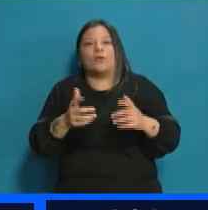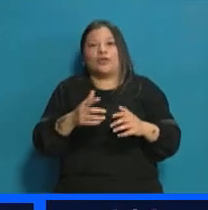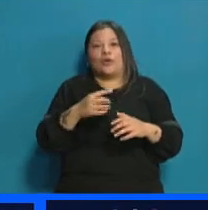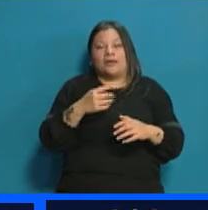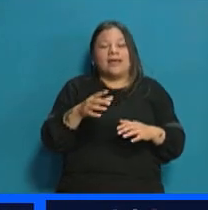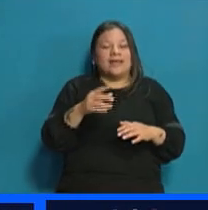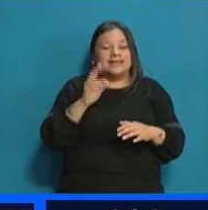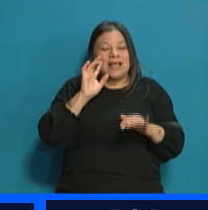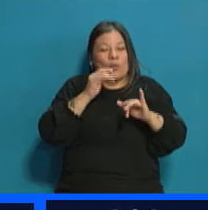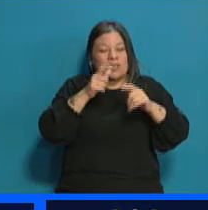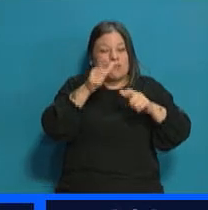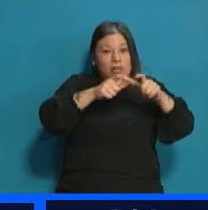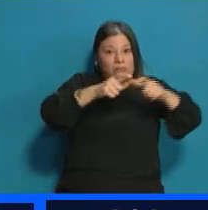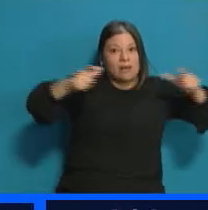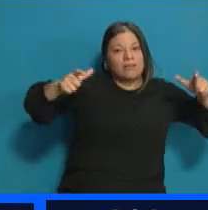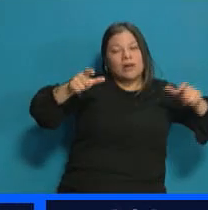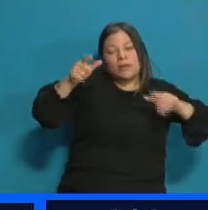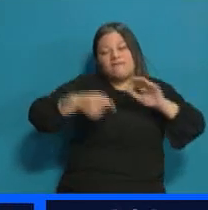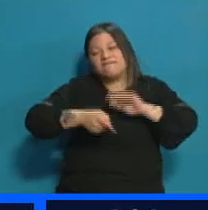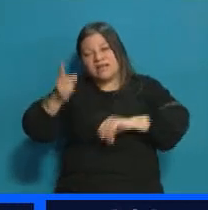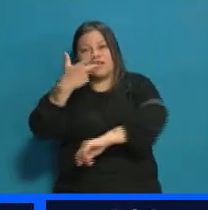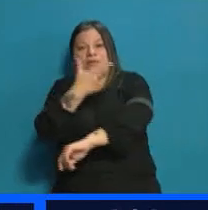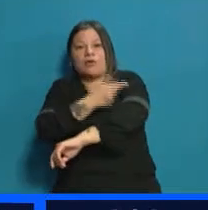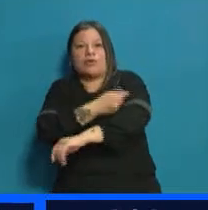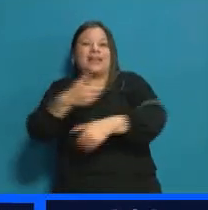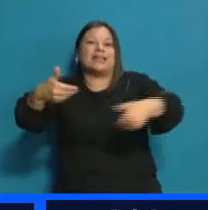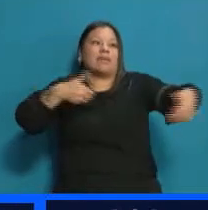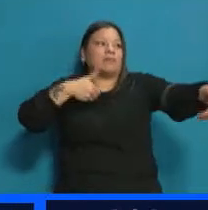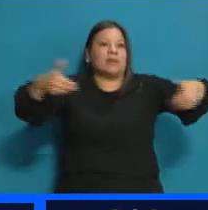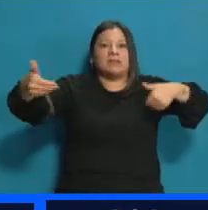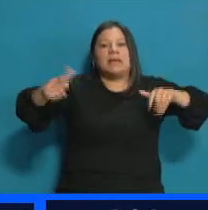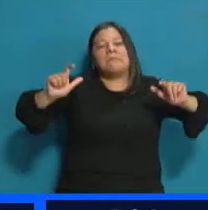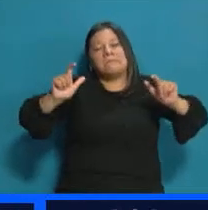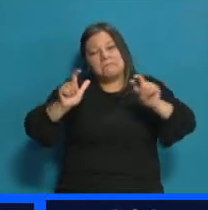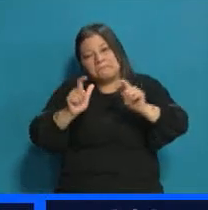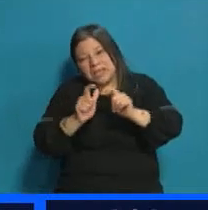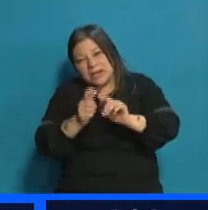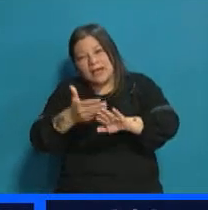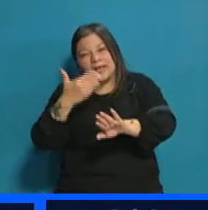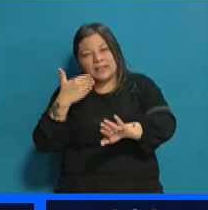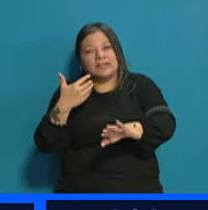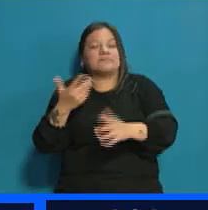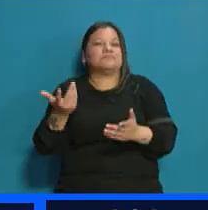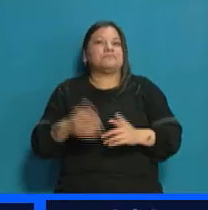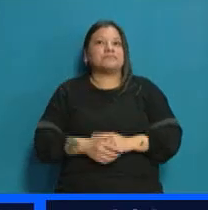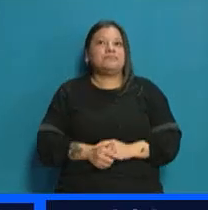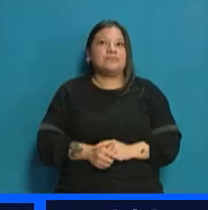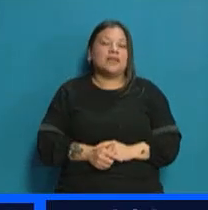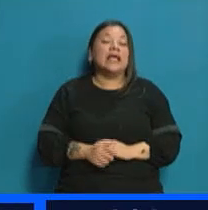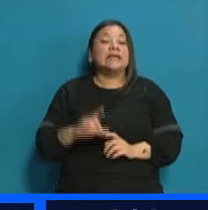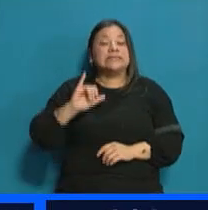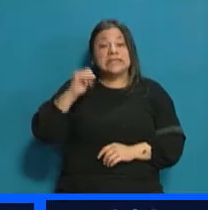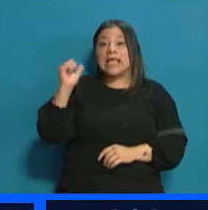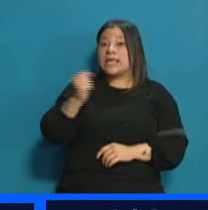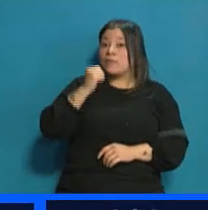acerca con mayor frecuencia. Obviamente que la demanda es mucho menor que en la época, como decía, de plena pandemia, y sí es